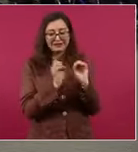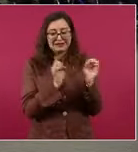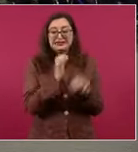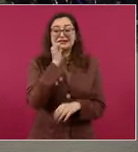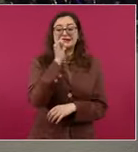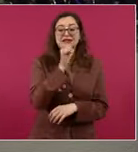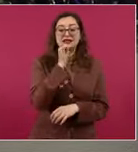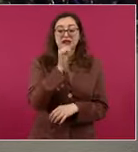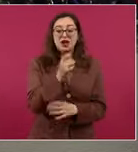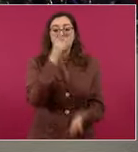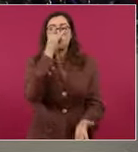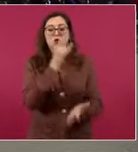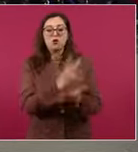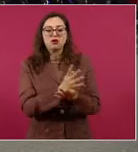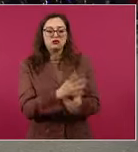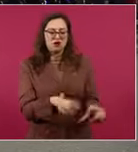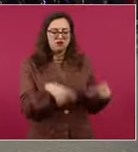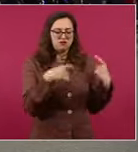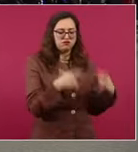Todo es en defensa de